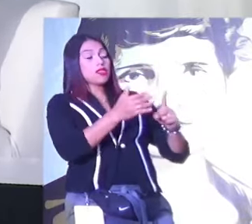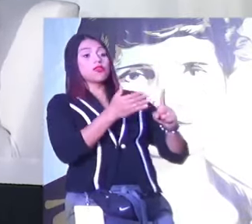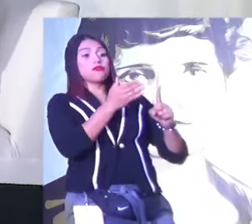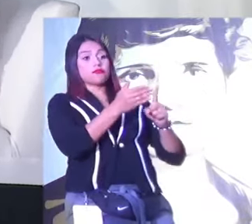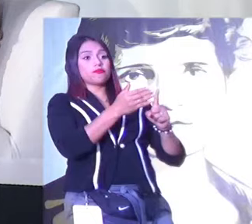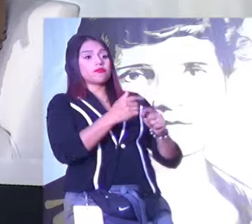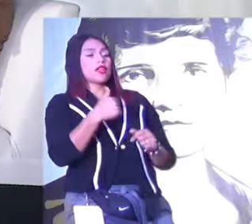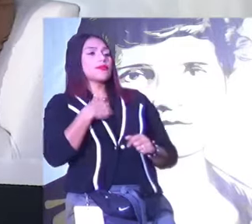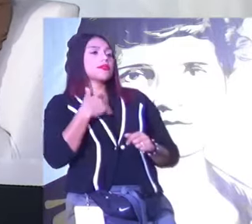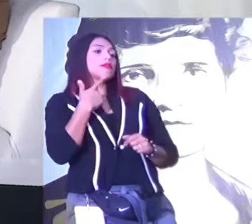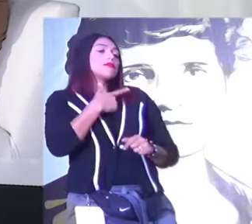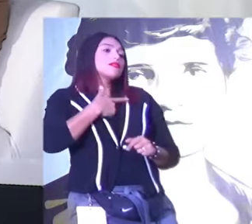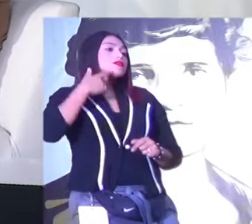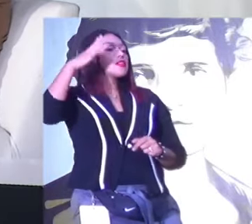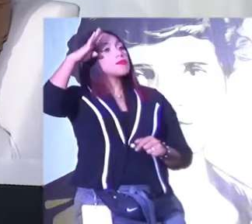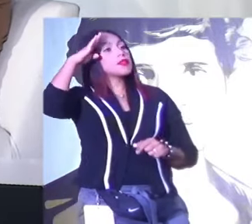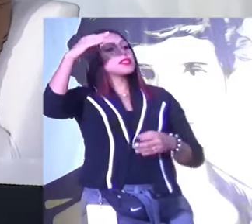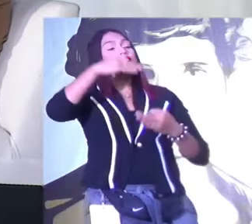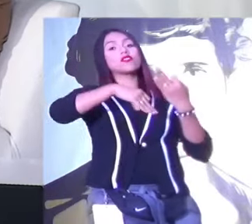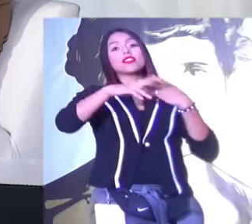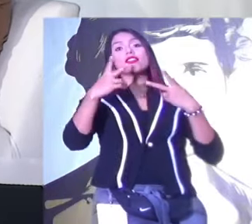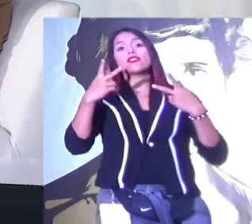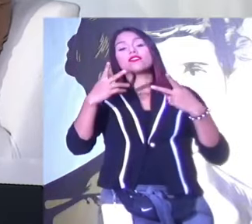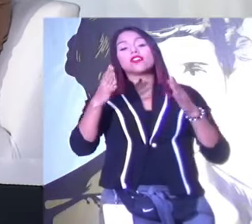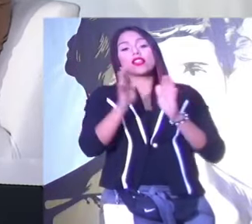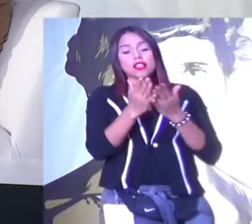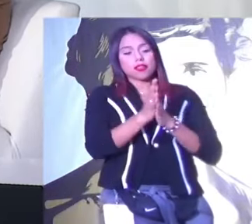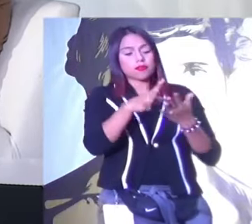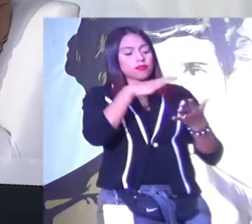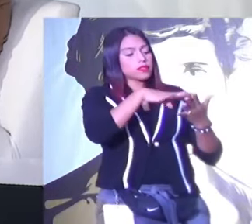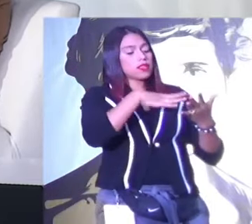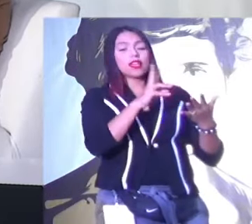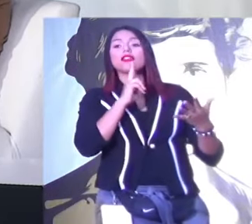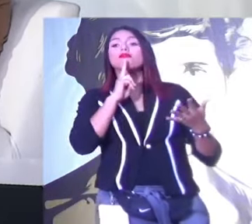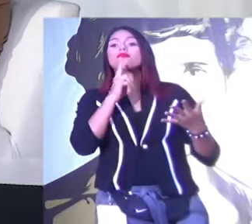Y a mí me gusta pensar que todos mis cuentos se pueden leer en voz alta.